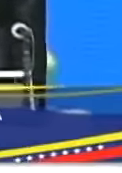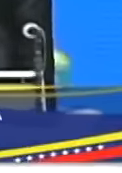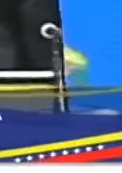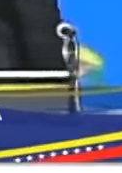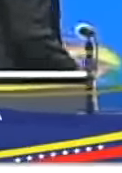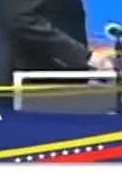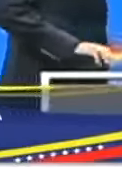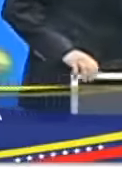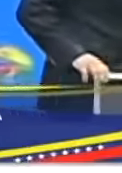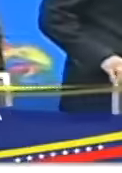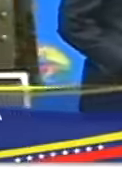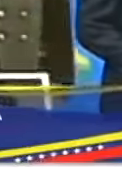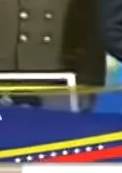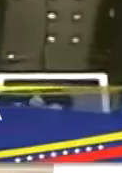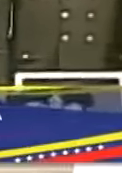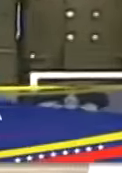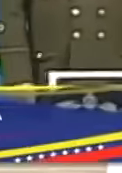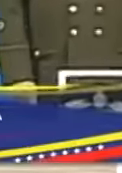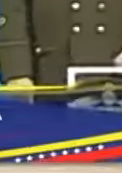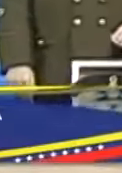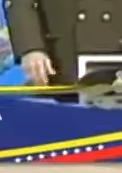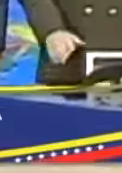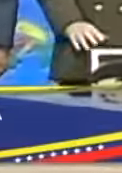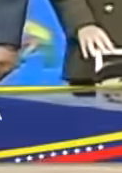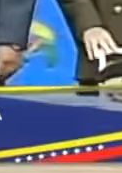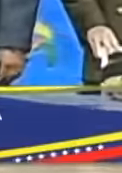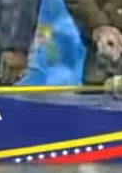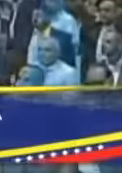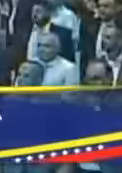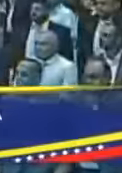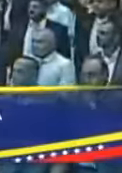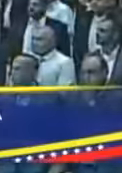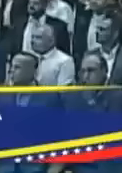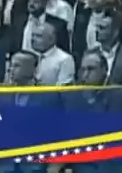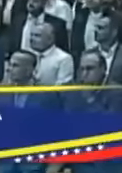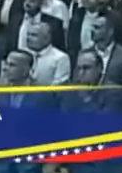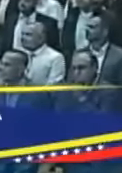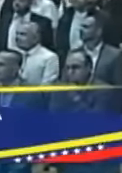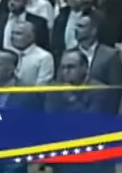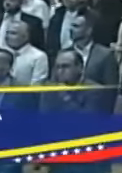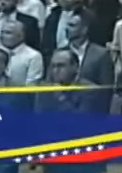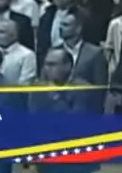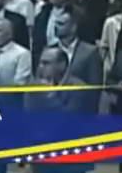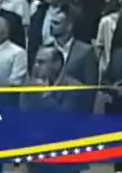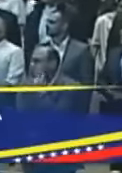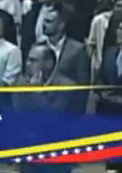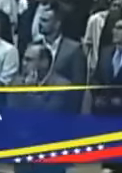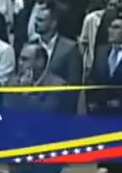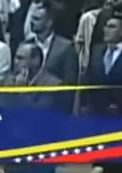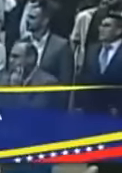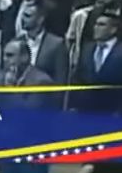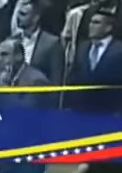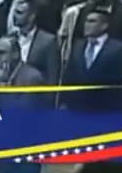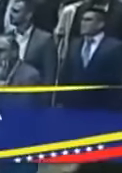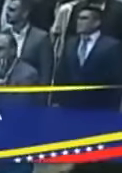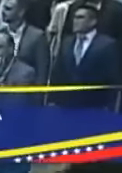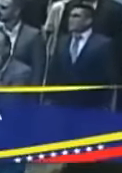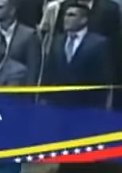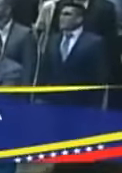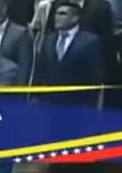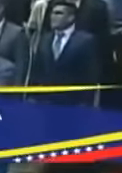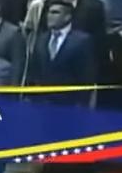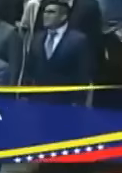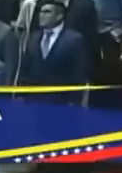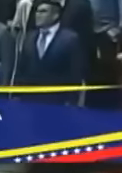deben negociar las partes sin intromisión de mecanismos judiciales. Escuchamos la representación de cada uno de